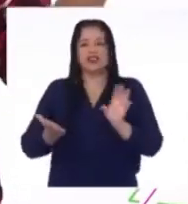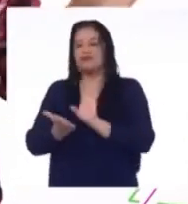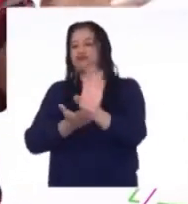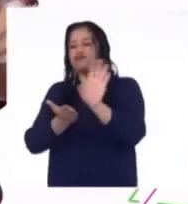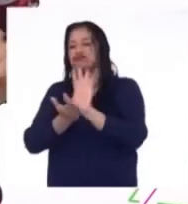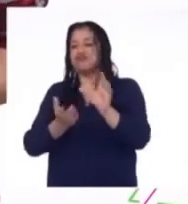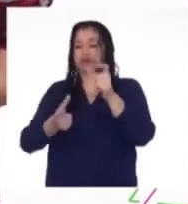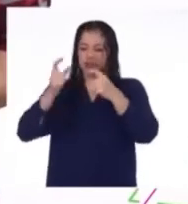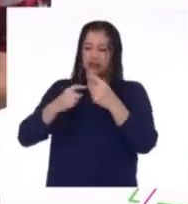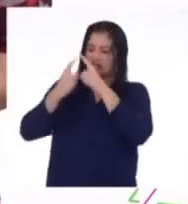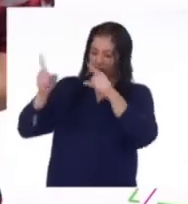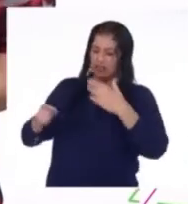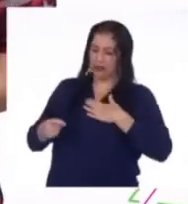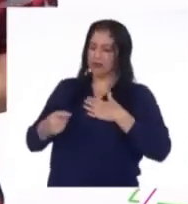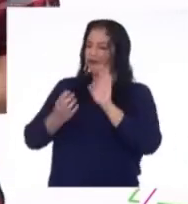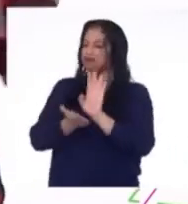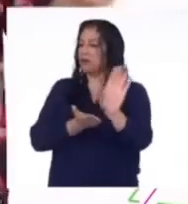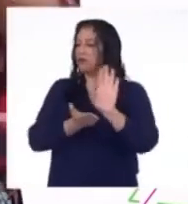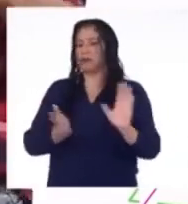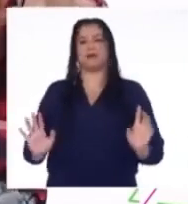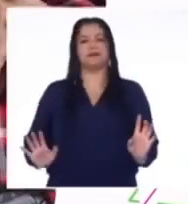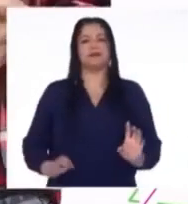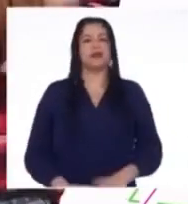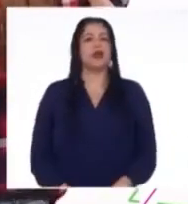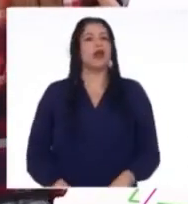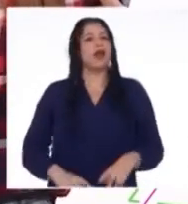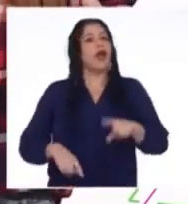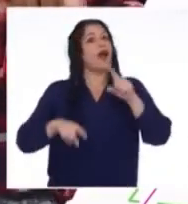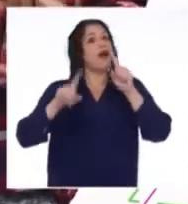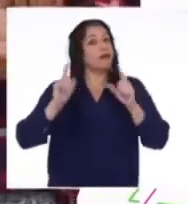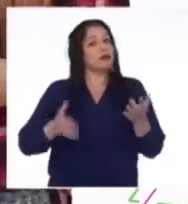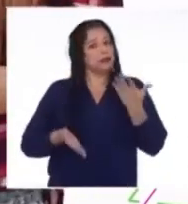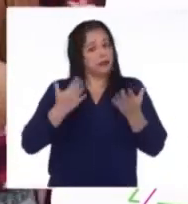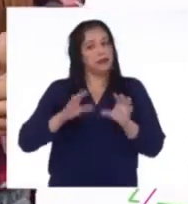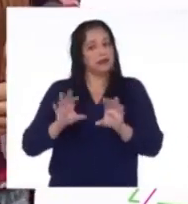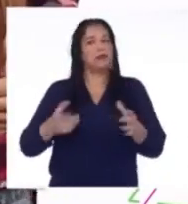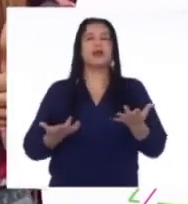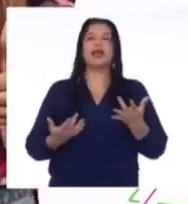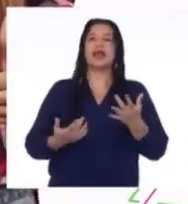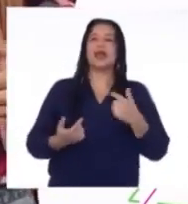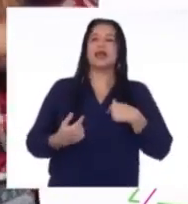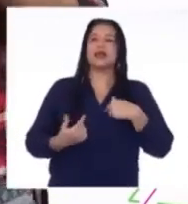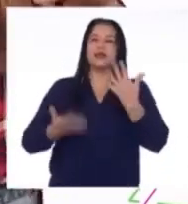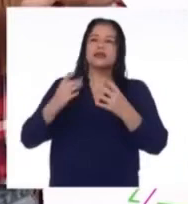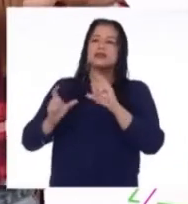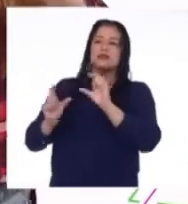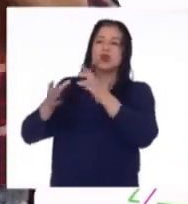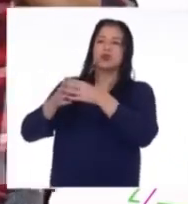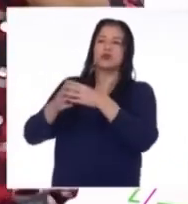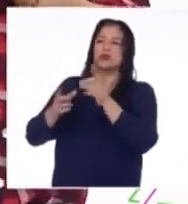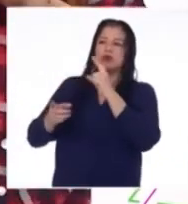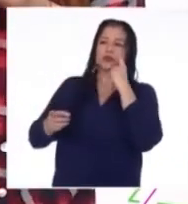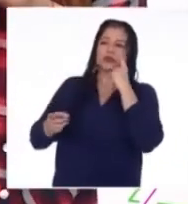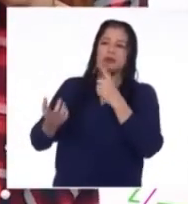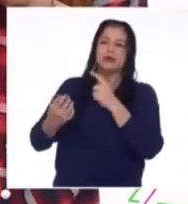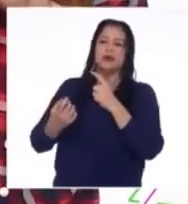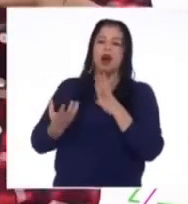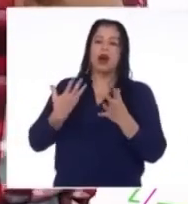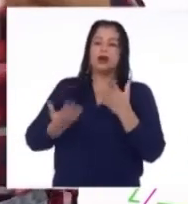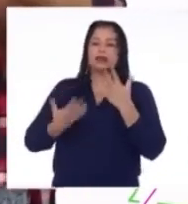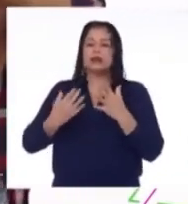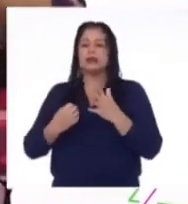que son diferentes a nosotros. Muchas veces lo haremos porque percibimos a otros grupos que no conocemos como